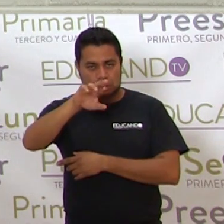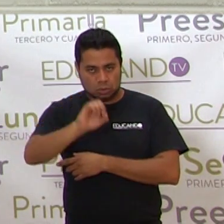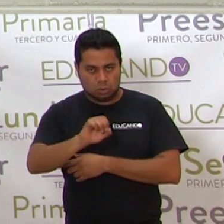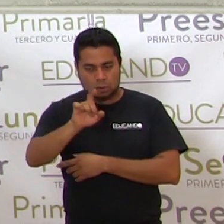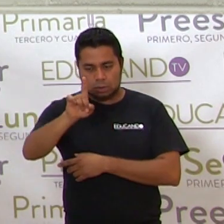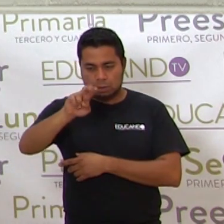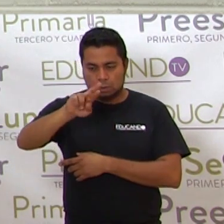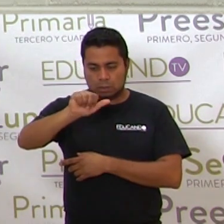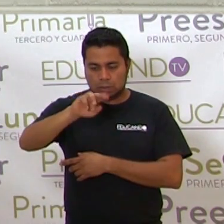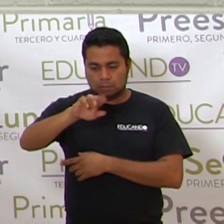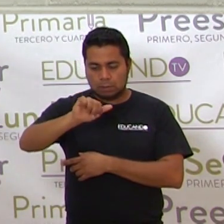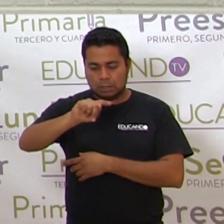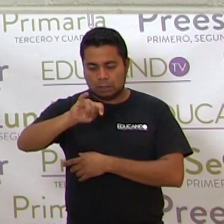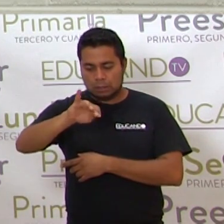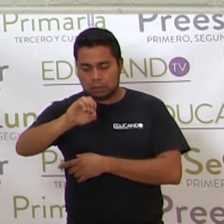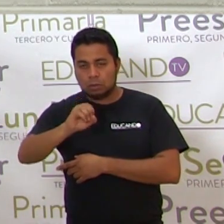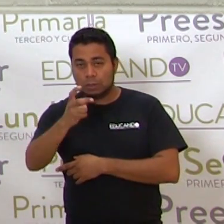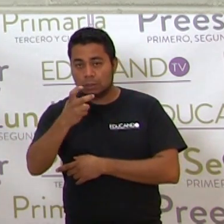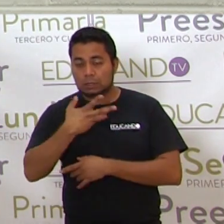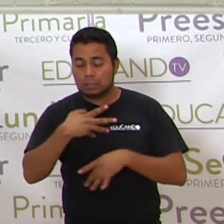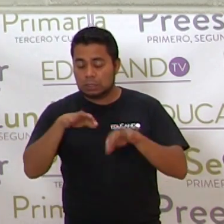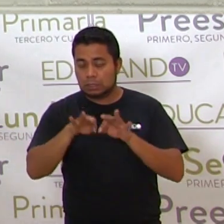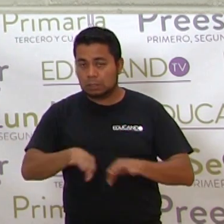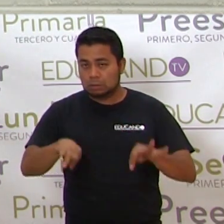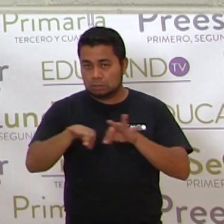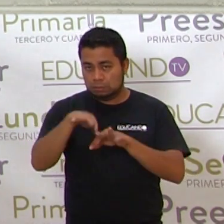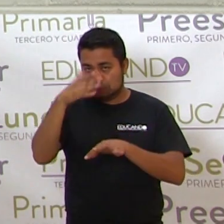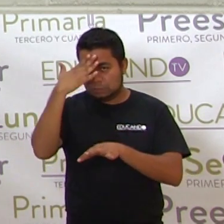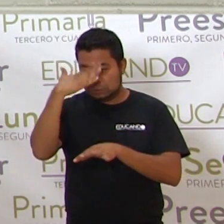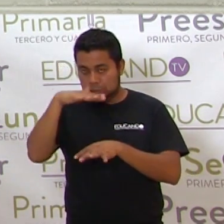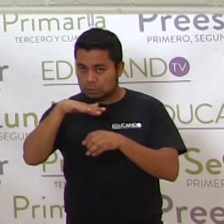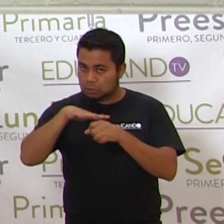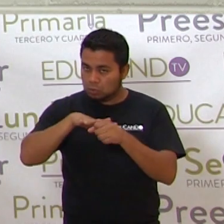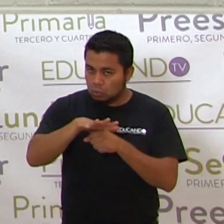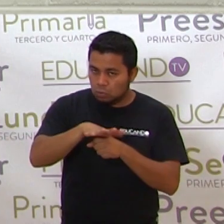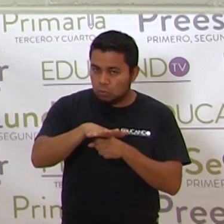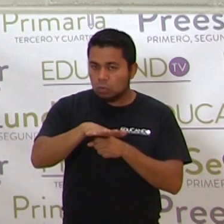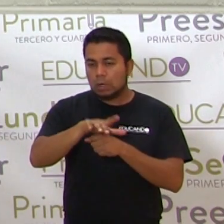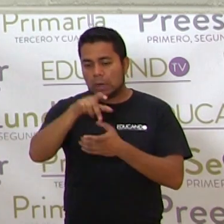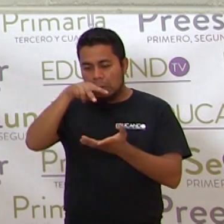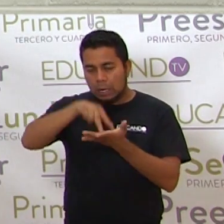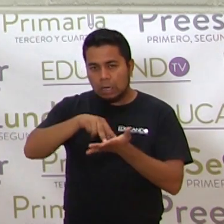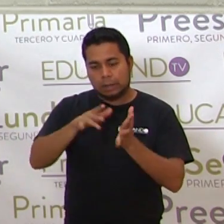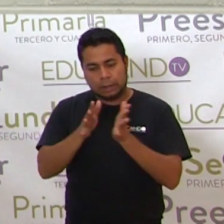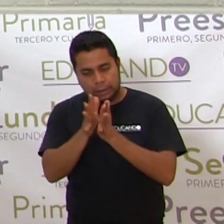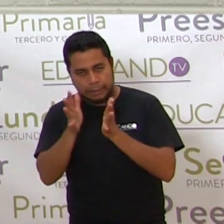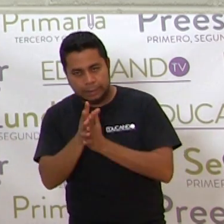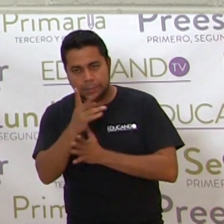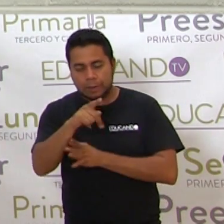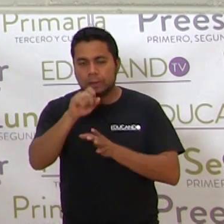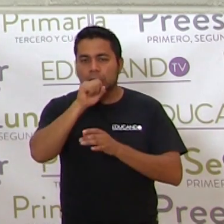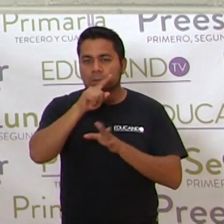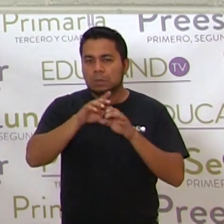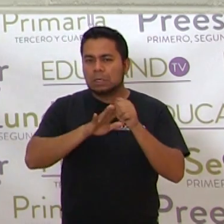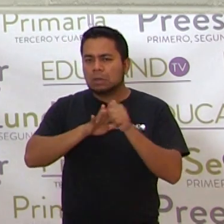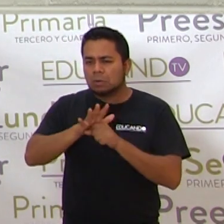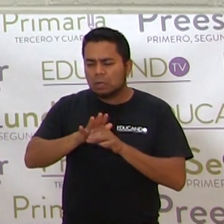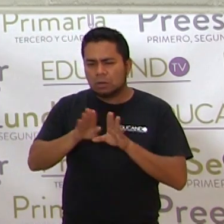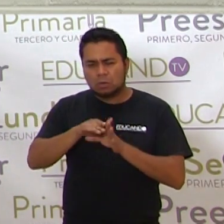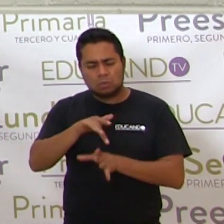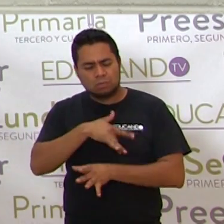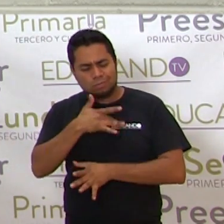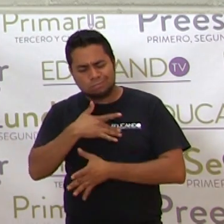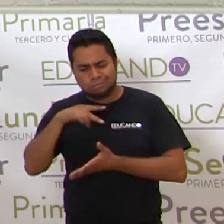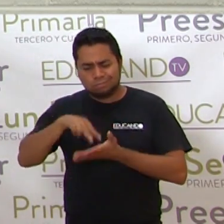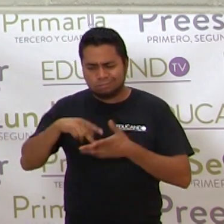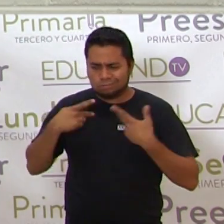fundamentales para poder identificar en qué momento interviene el actor, pero también de qué forma va a intervenir.